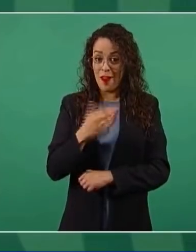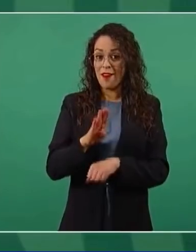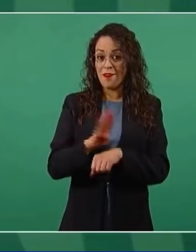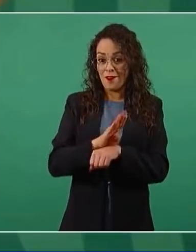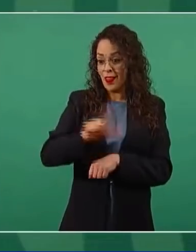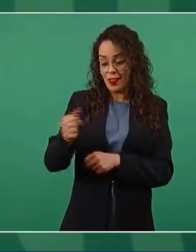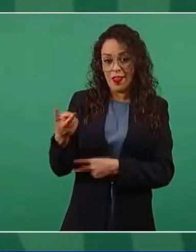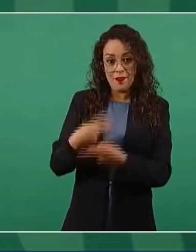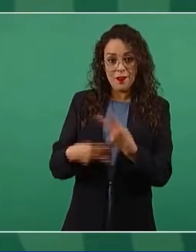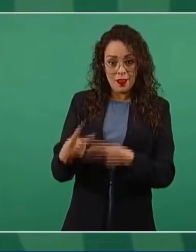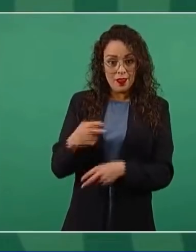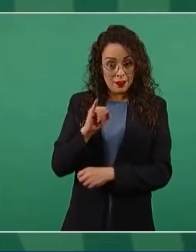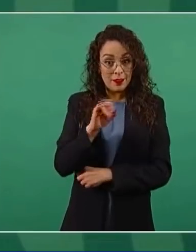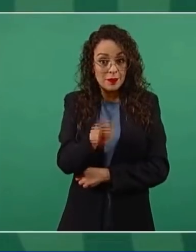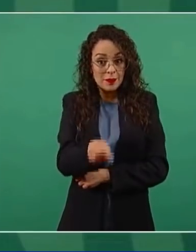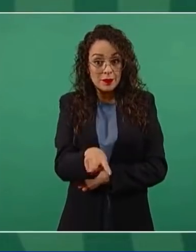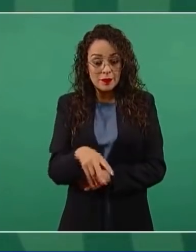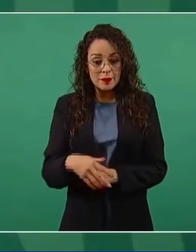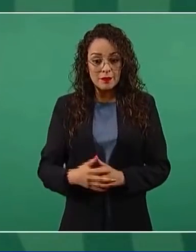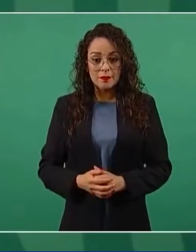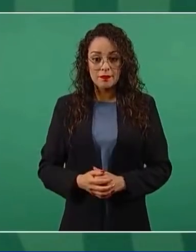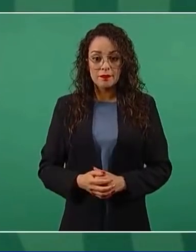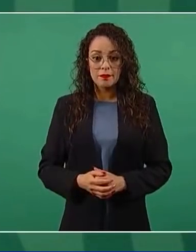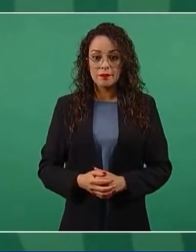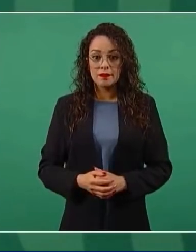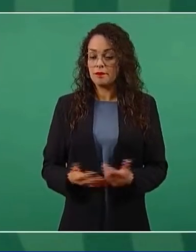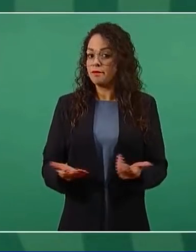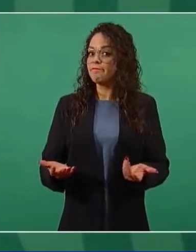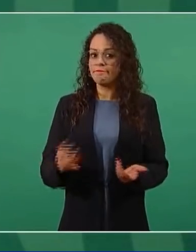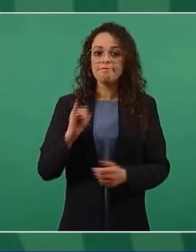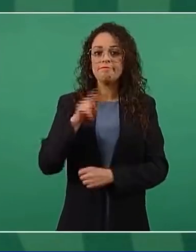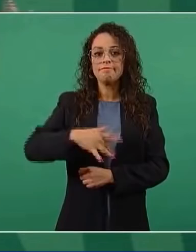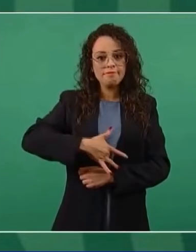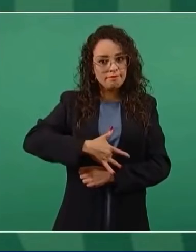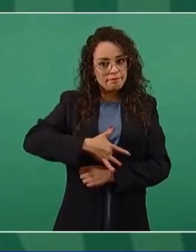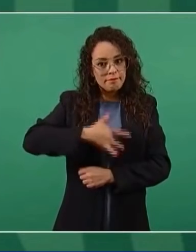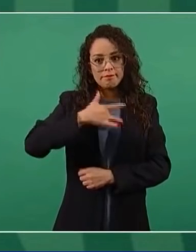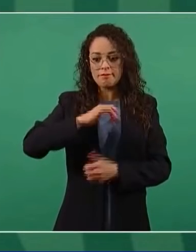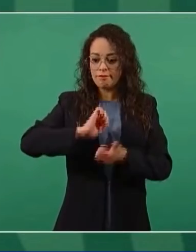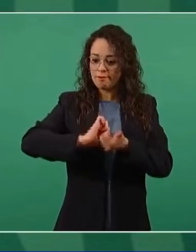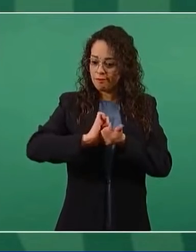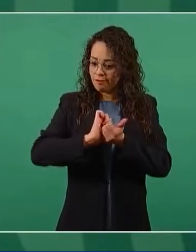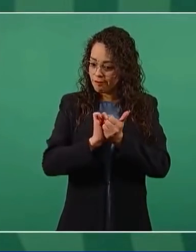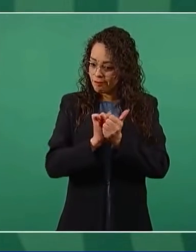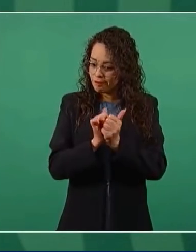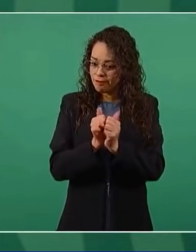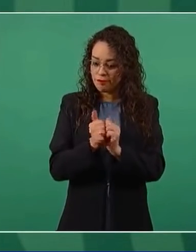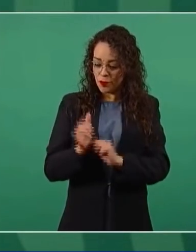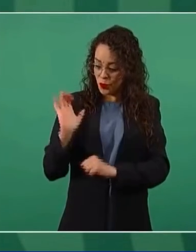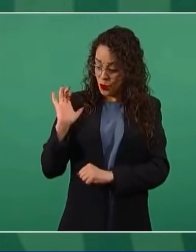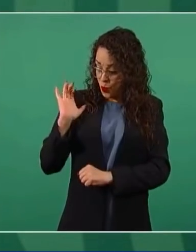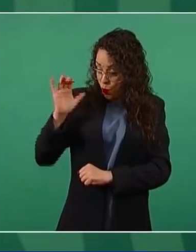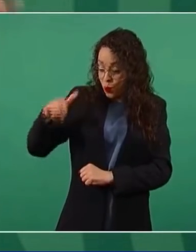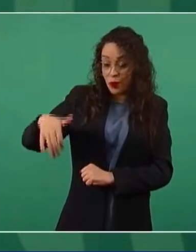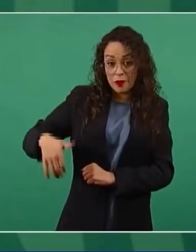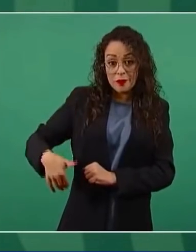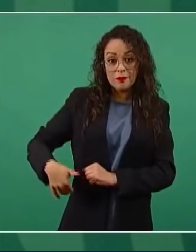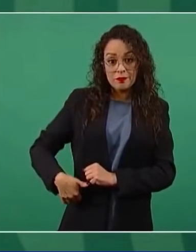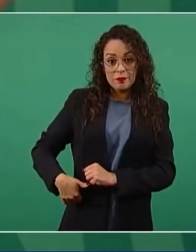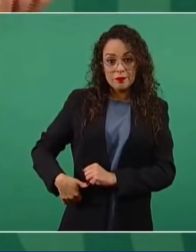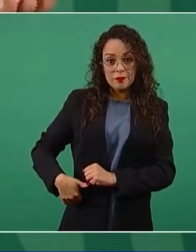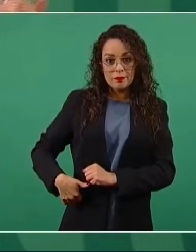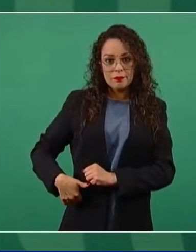O sea, ennoblece, es un timbre de orgullo